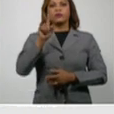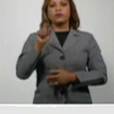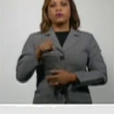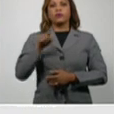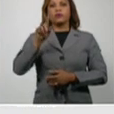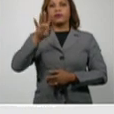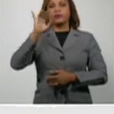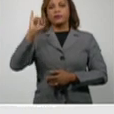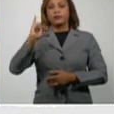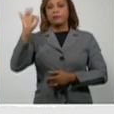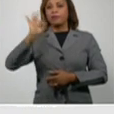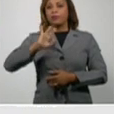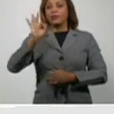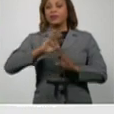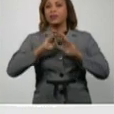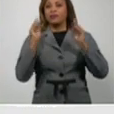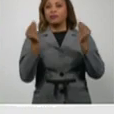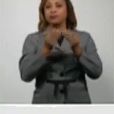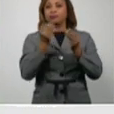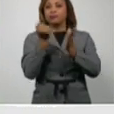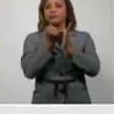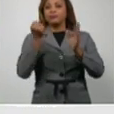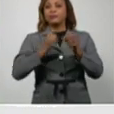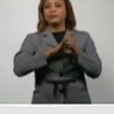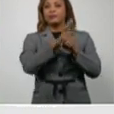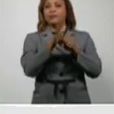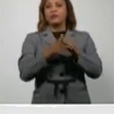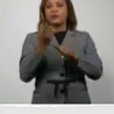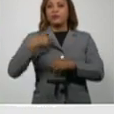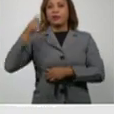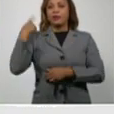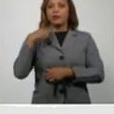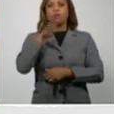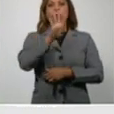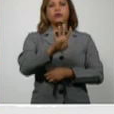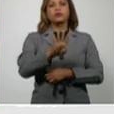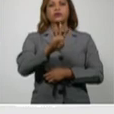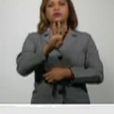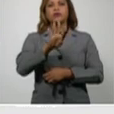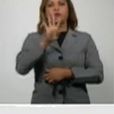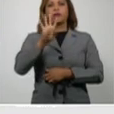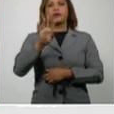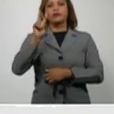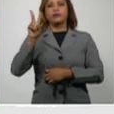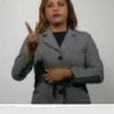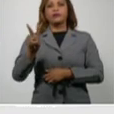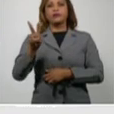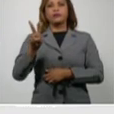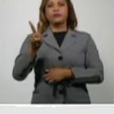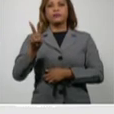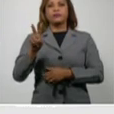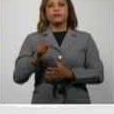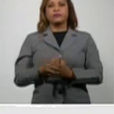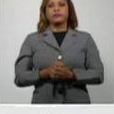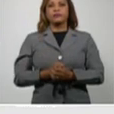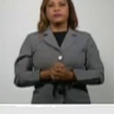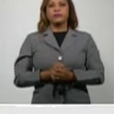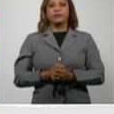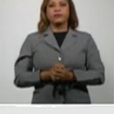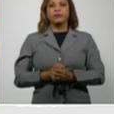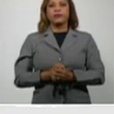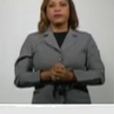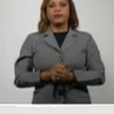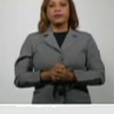51,46% de todos los diagnosticados ayer, estamos hablando de 442 de los